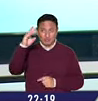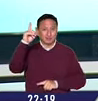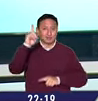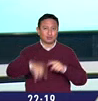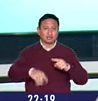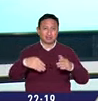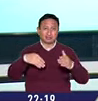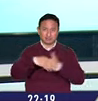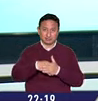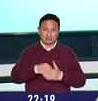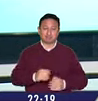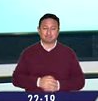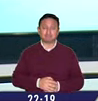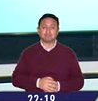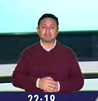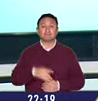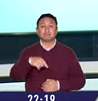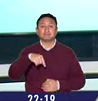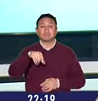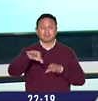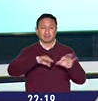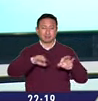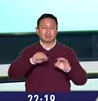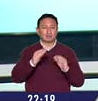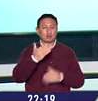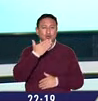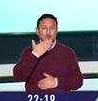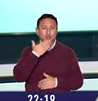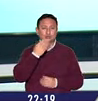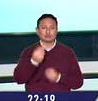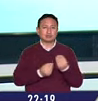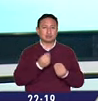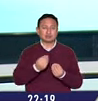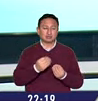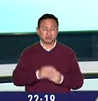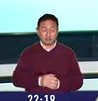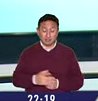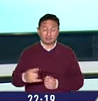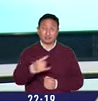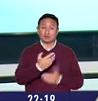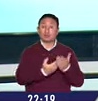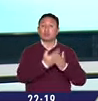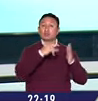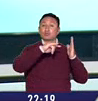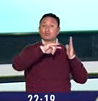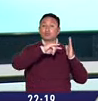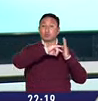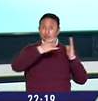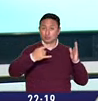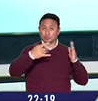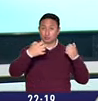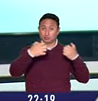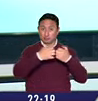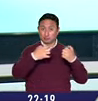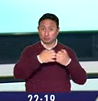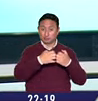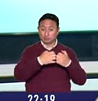vía telefónica. A continuación les contamos algunas especificaciones de estos dispositivos